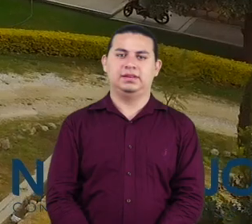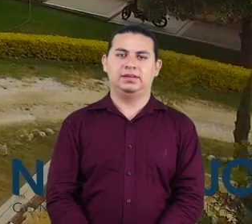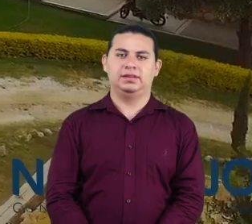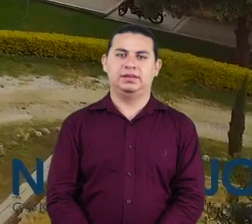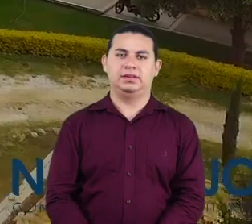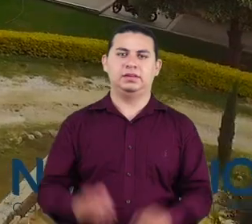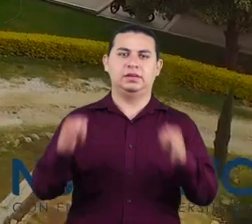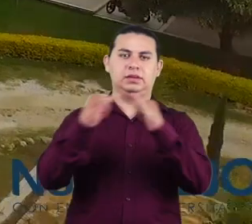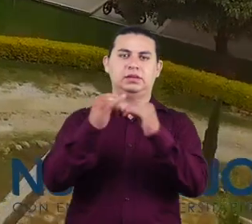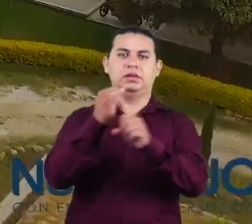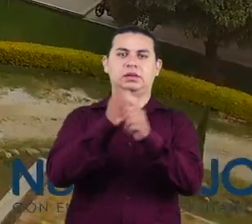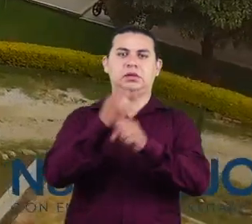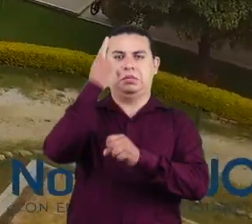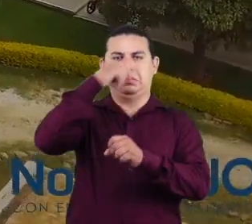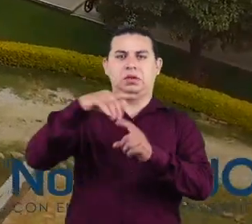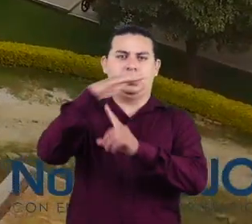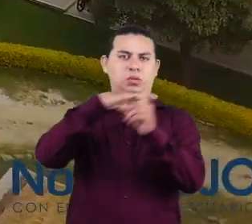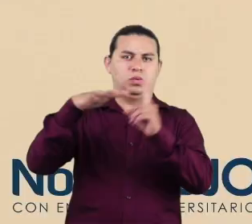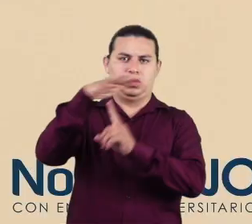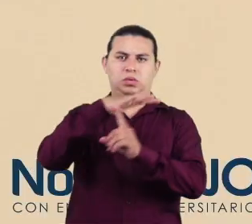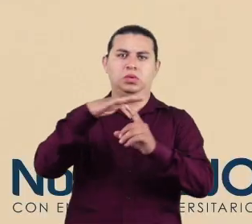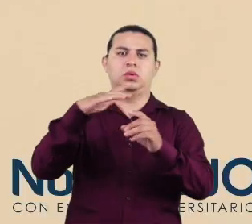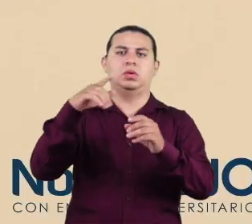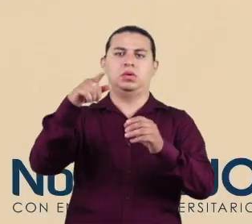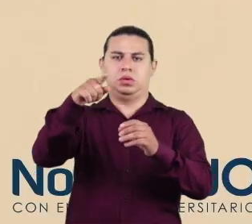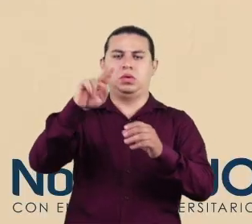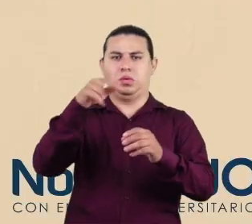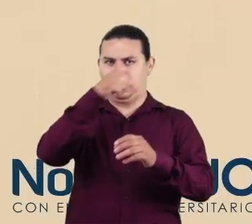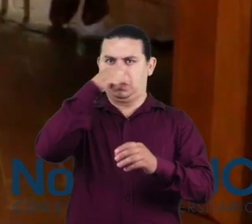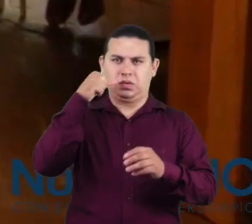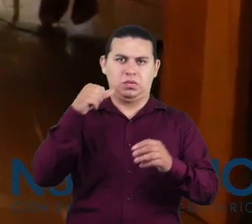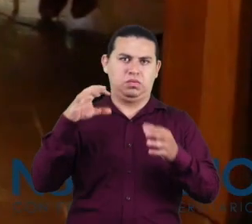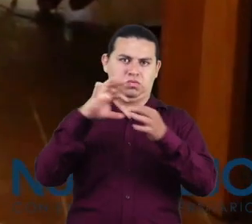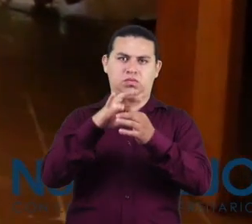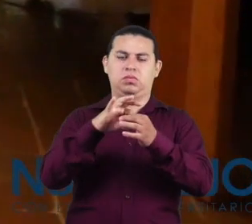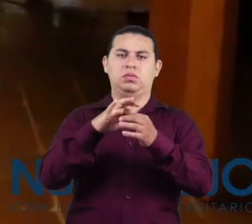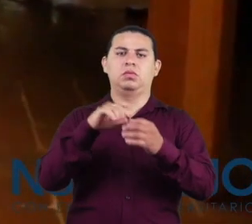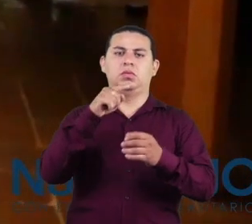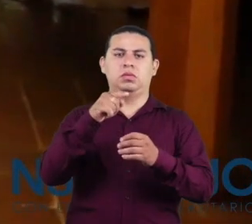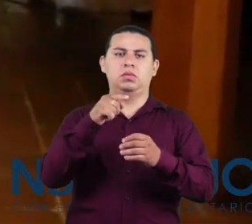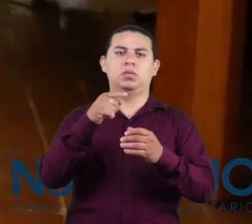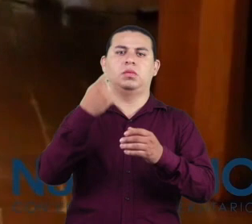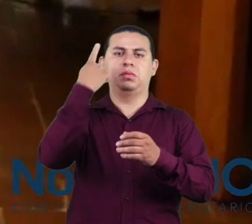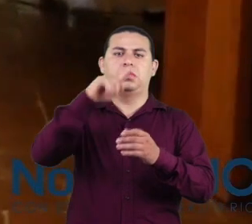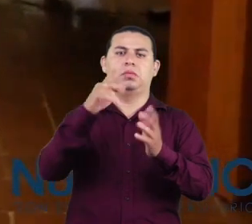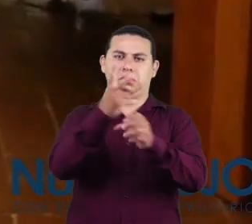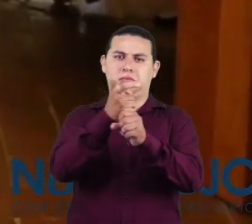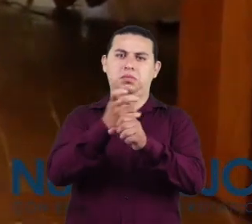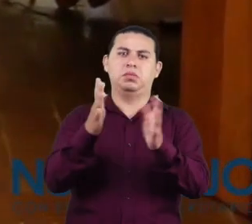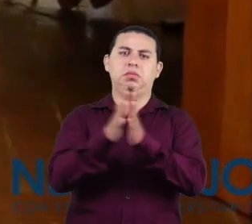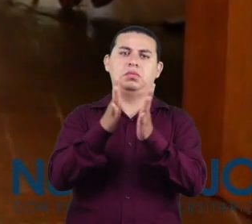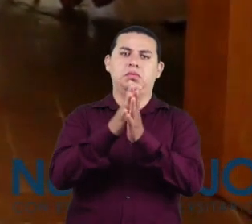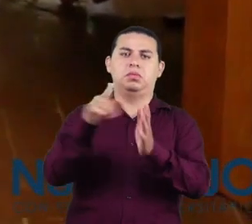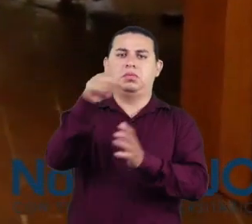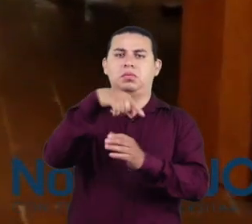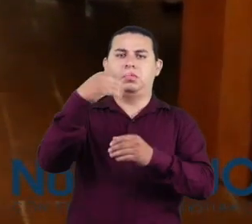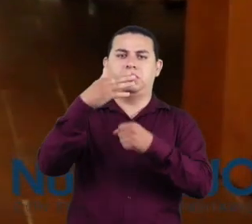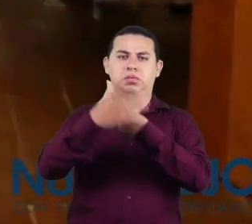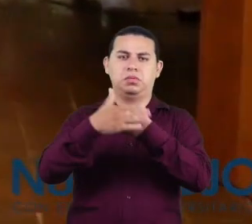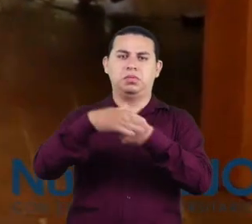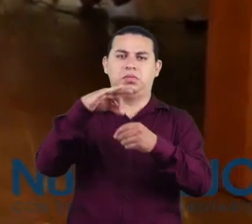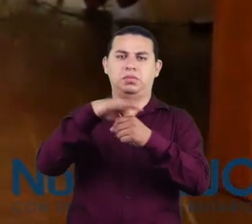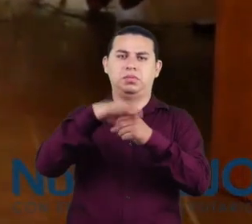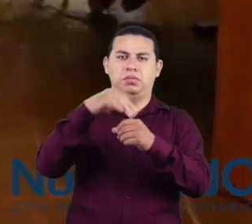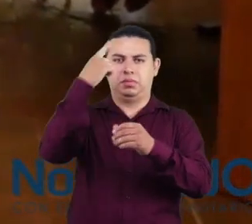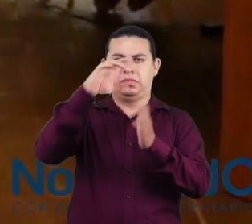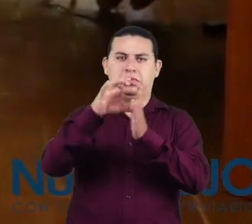El Instituto de Investigaciones Sociológicas de la Universidad Autónoma Benito Juárez de Oaxaca te invita a participar en el proceso de selección para